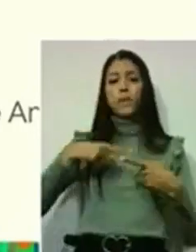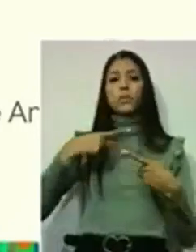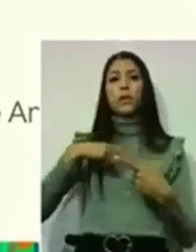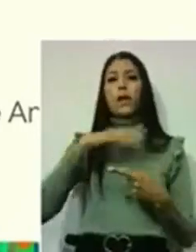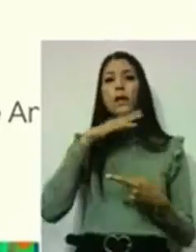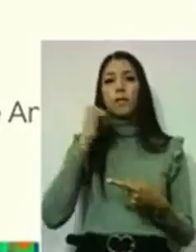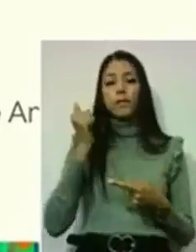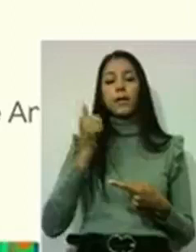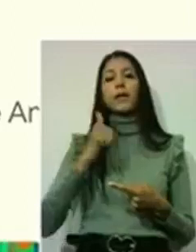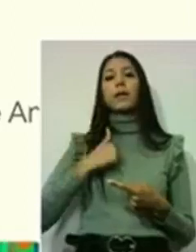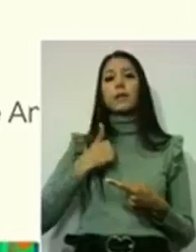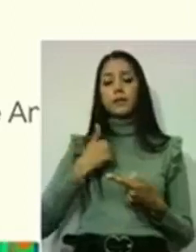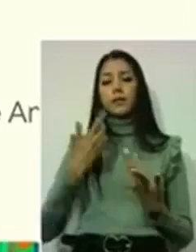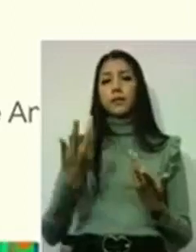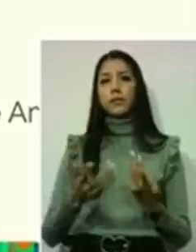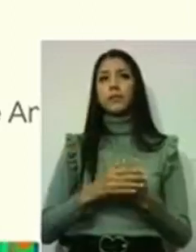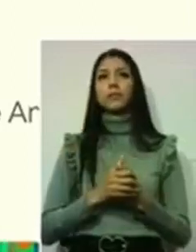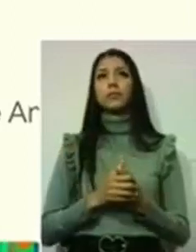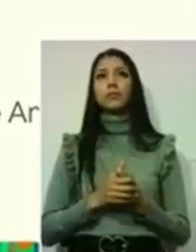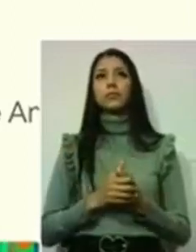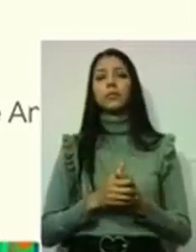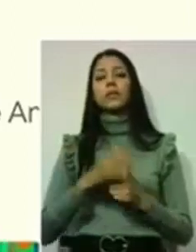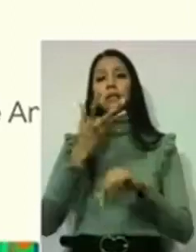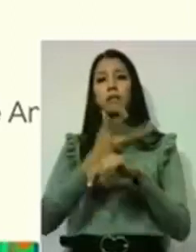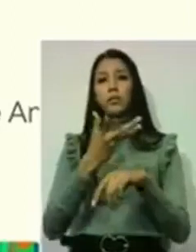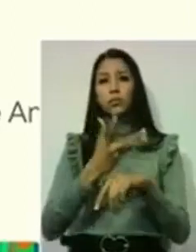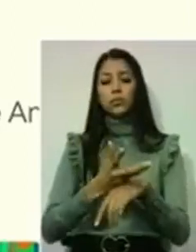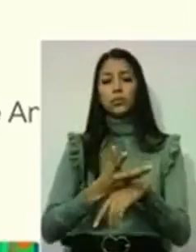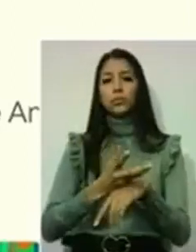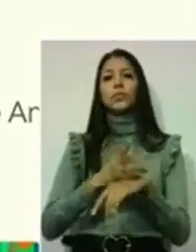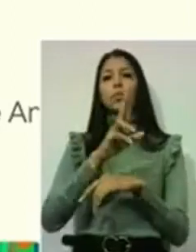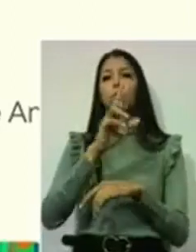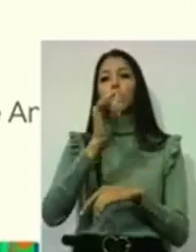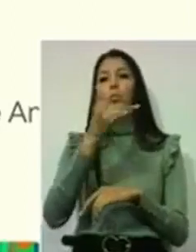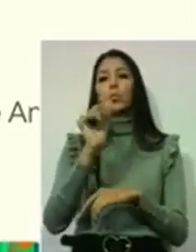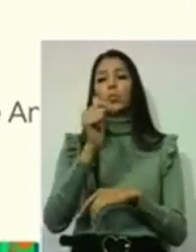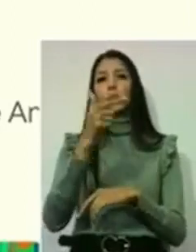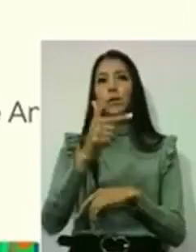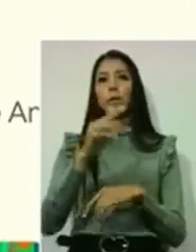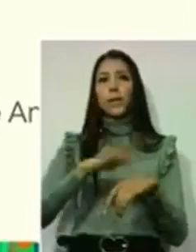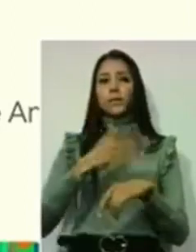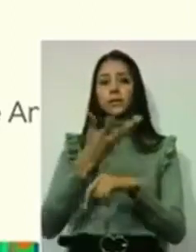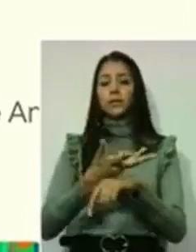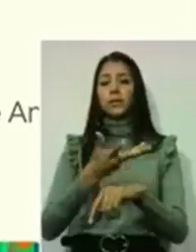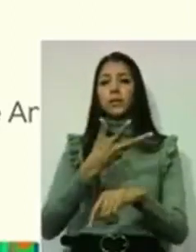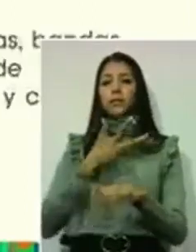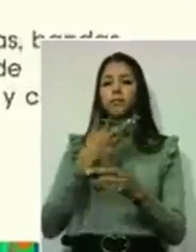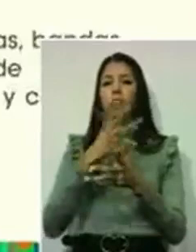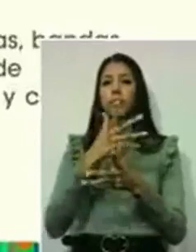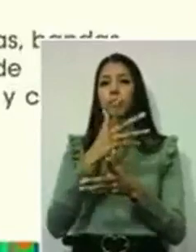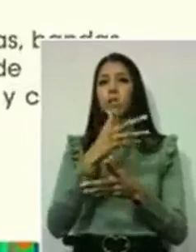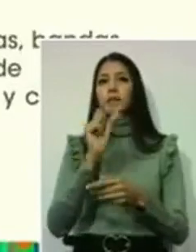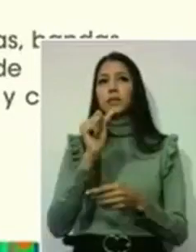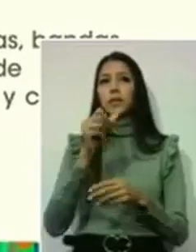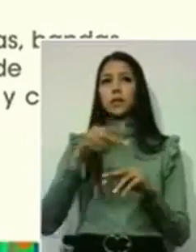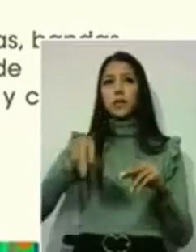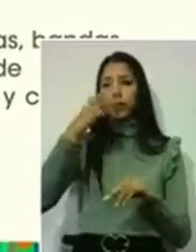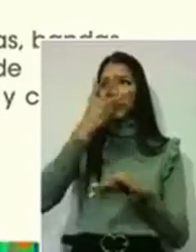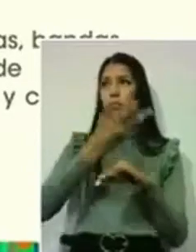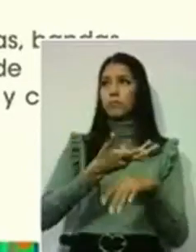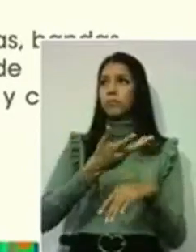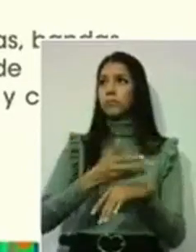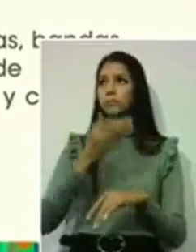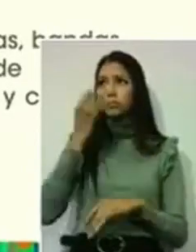como Alemania, Estados Unidos, Argentina, Colombia, Francia, Ecuador, España y Uruguay. Refirió